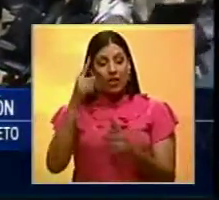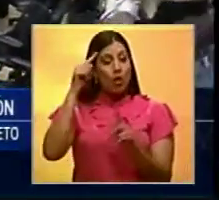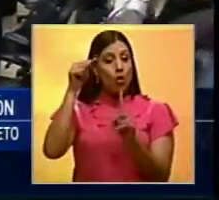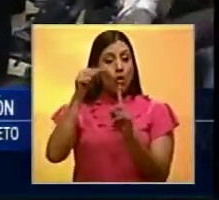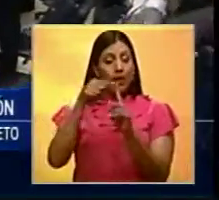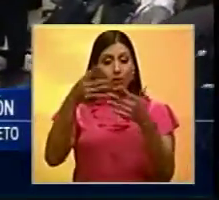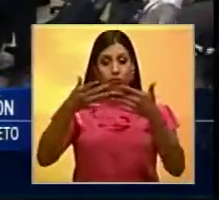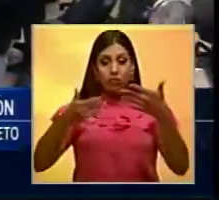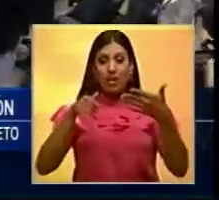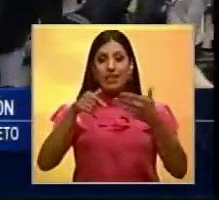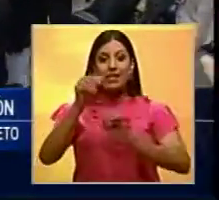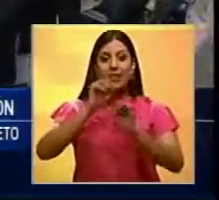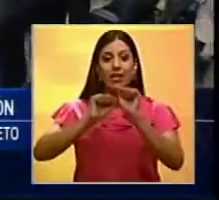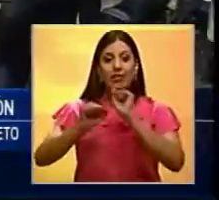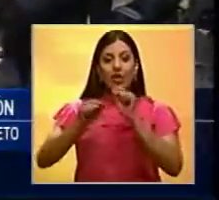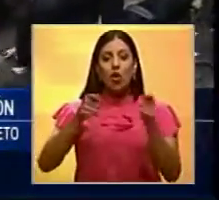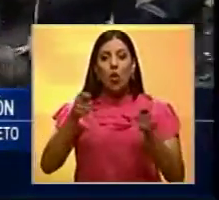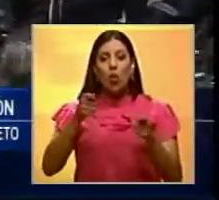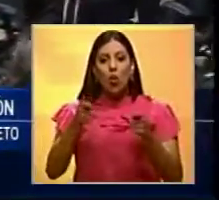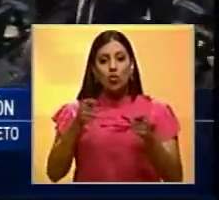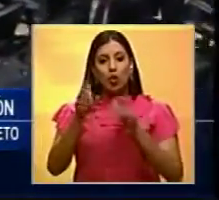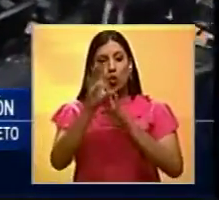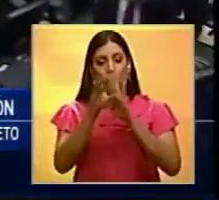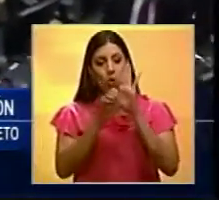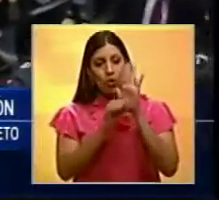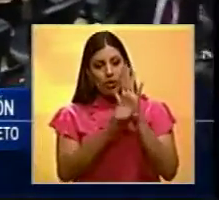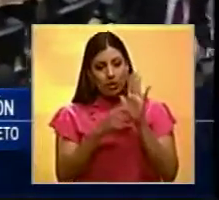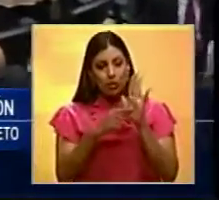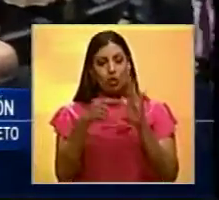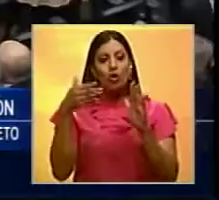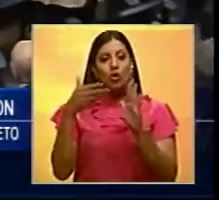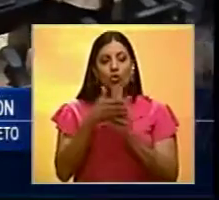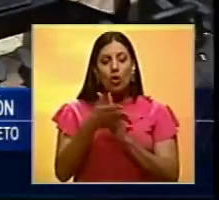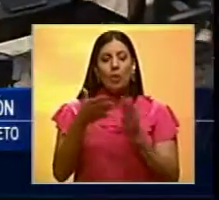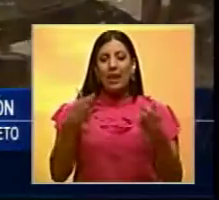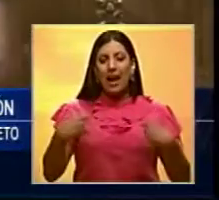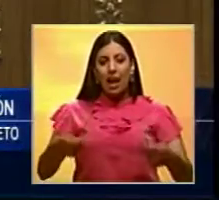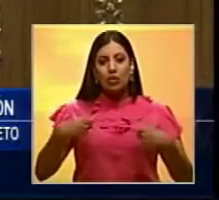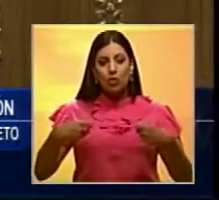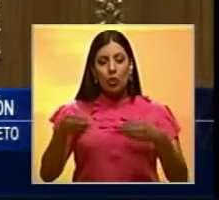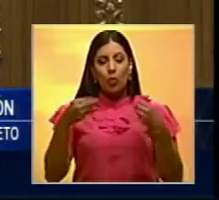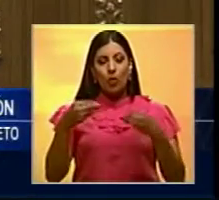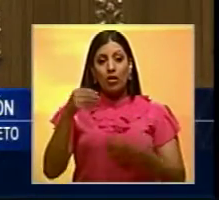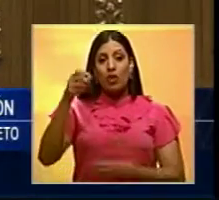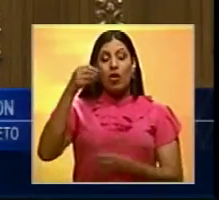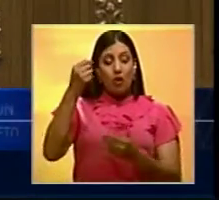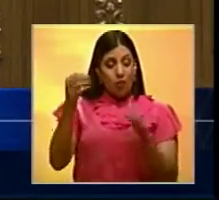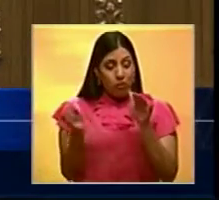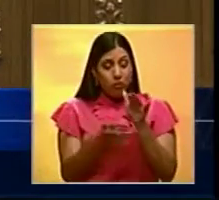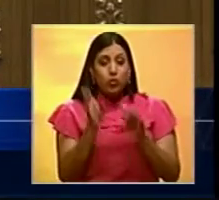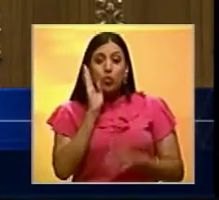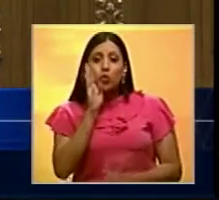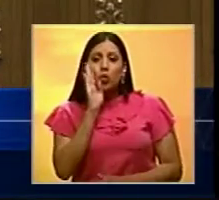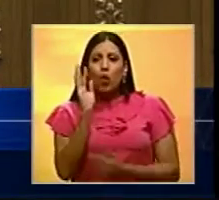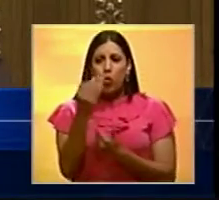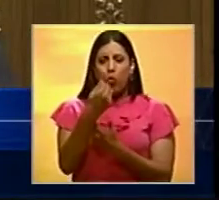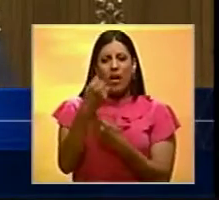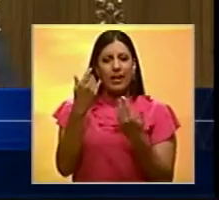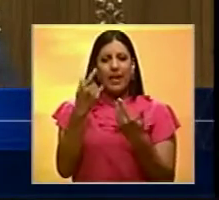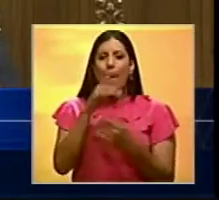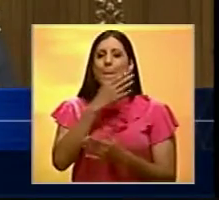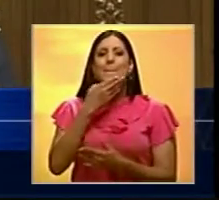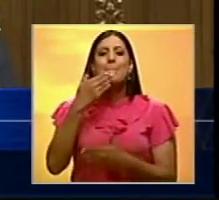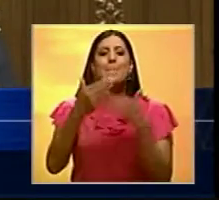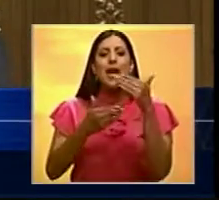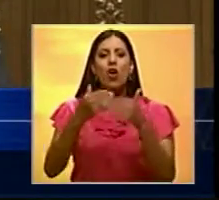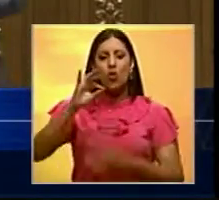objetivo del decreto es evitar los controles constitucionales sobre el gasto público. El fondo real de ese decreto no es